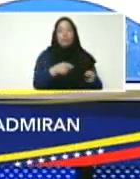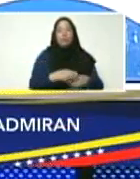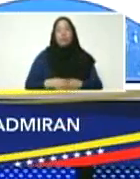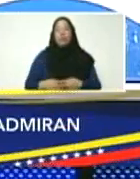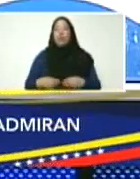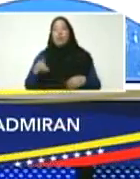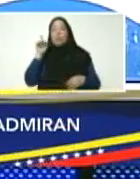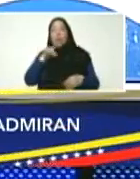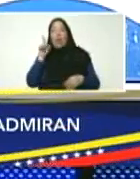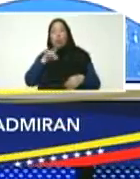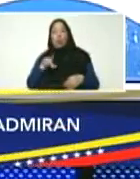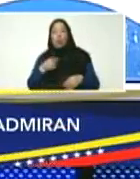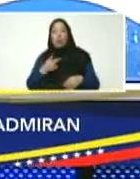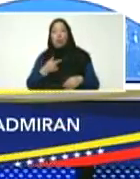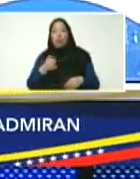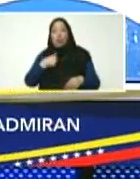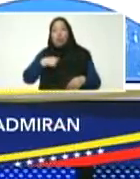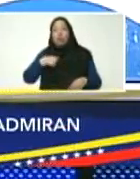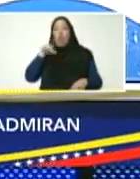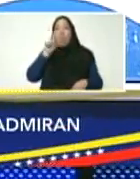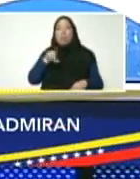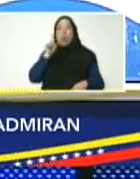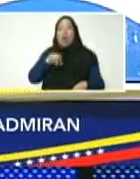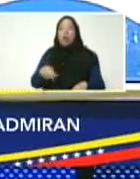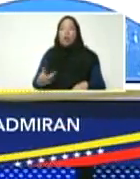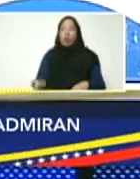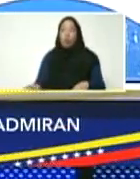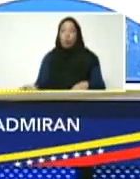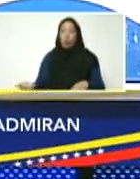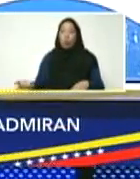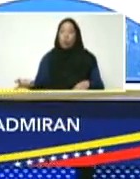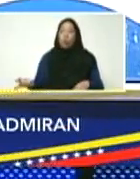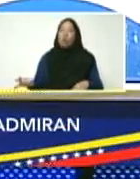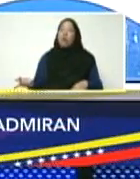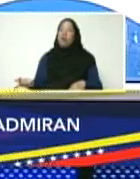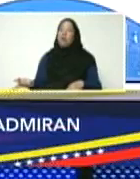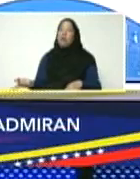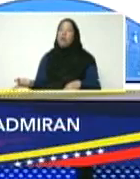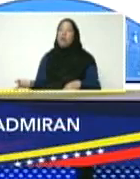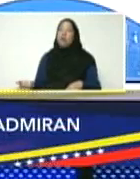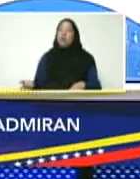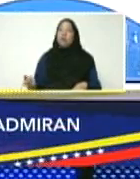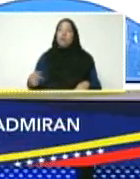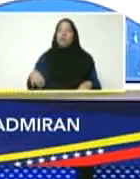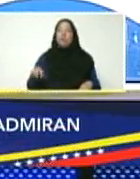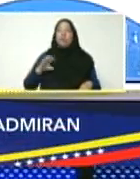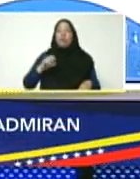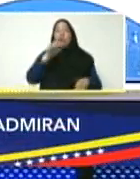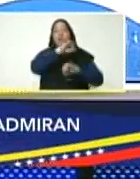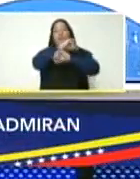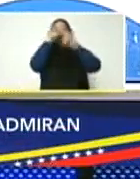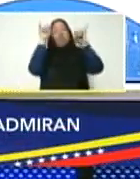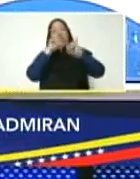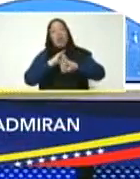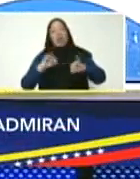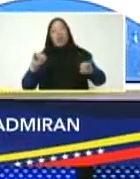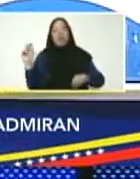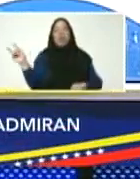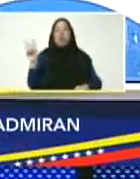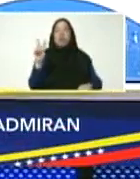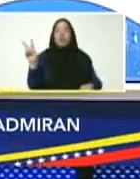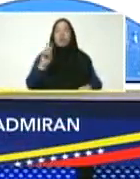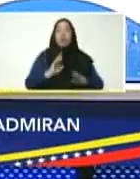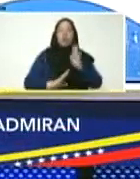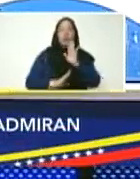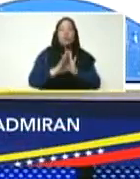¡Miento! ¡Miento! No, somos un país feliz, y para eso construimos